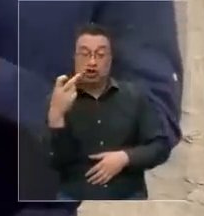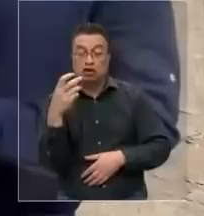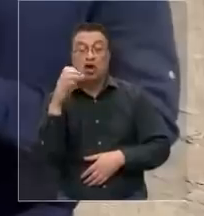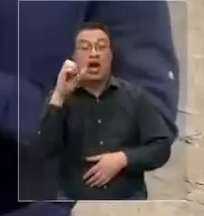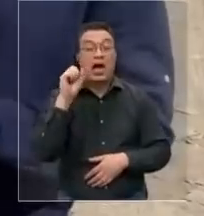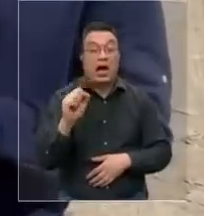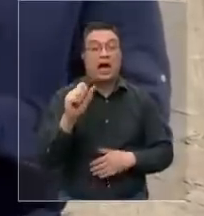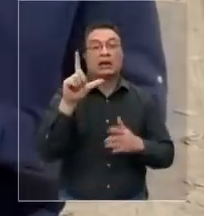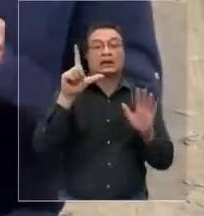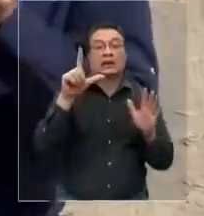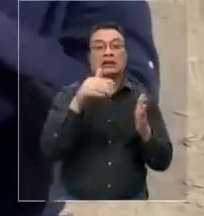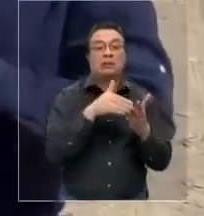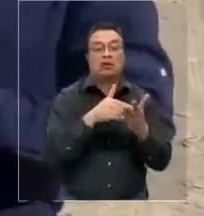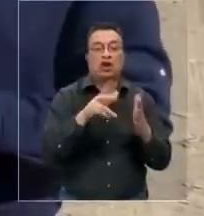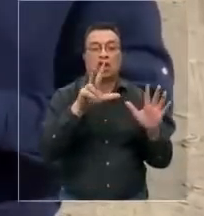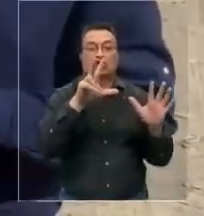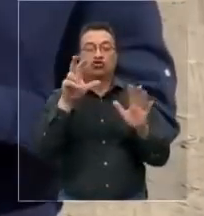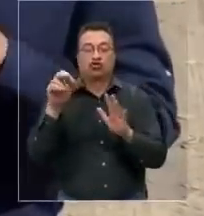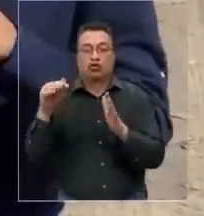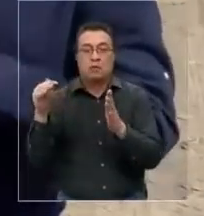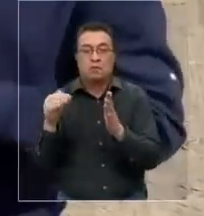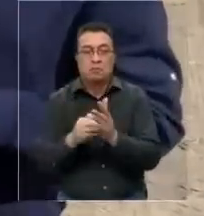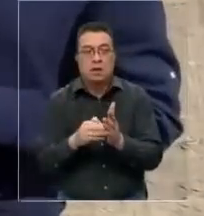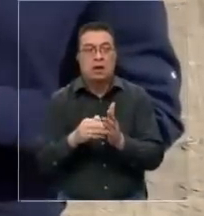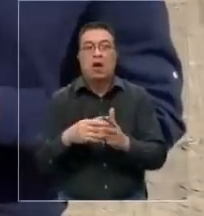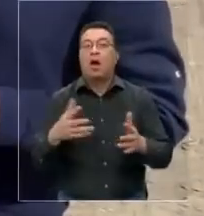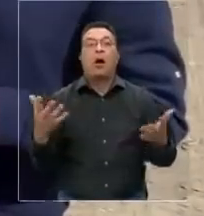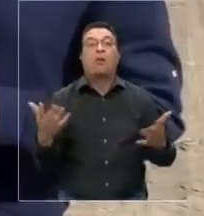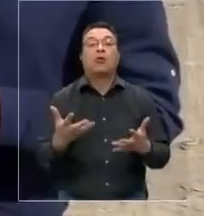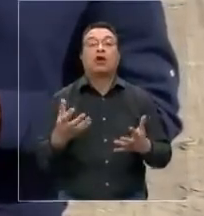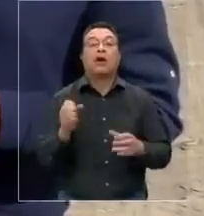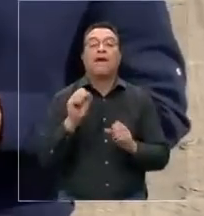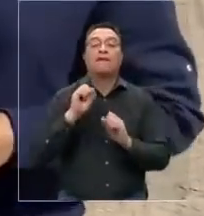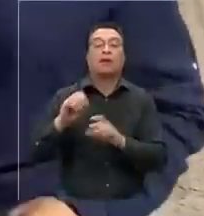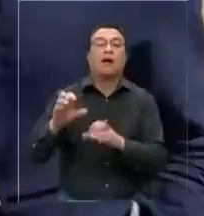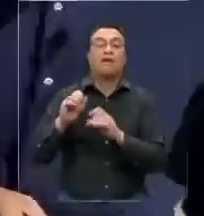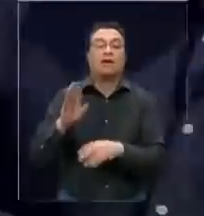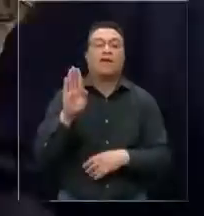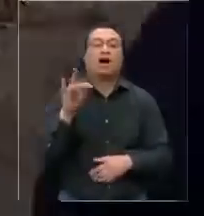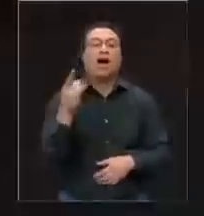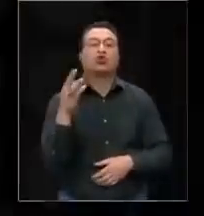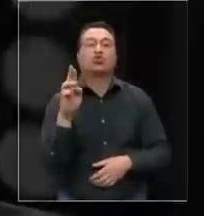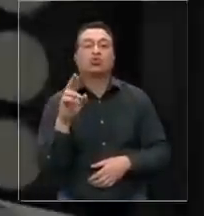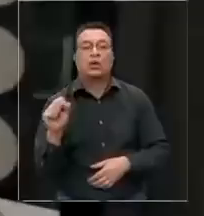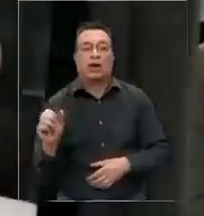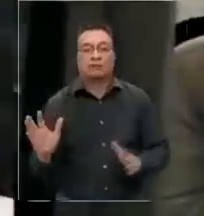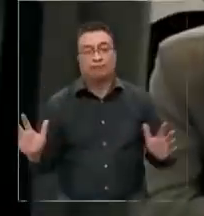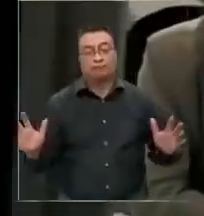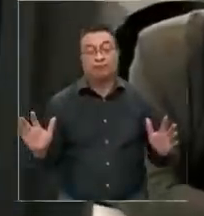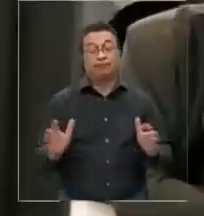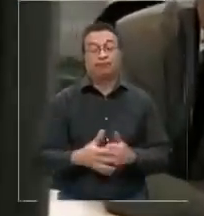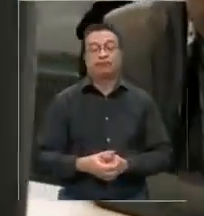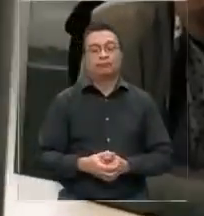y 7.800.000 pesos simplemente por haber tirado basura.